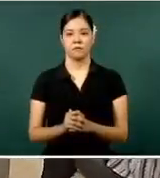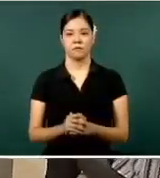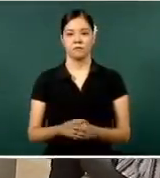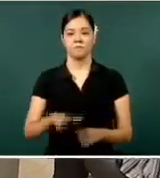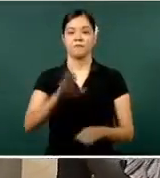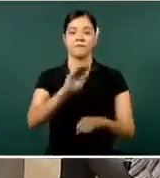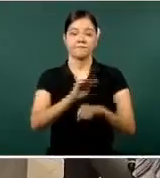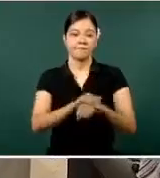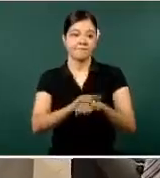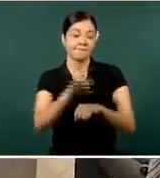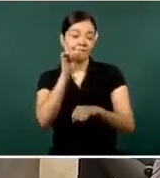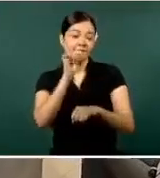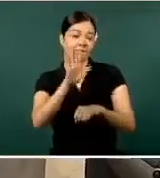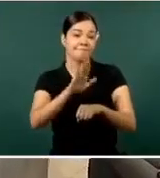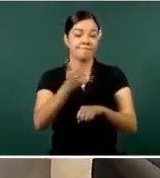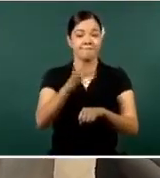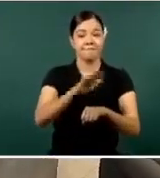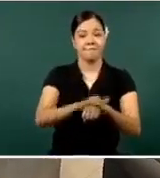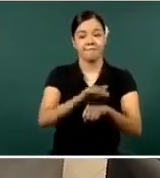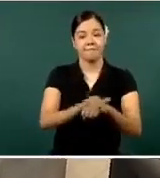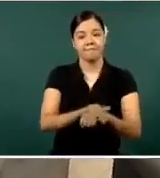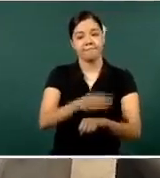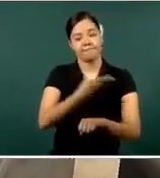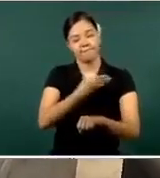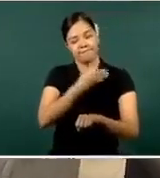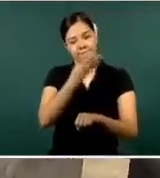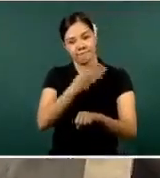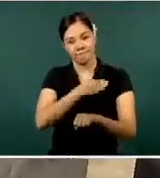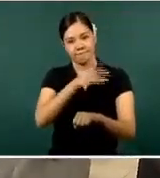Amigas, amigos, buenos días.